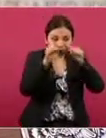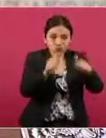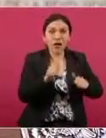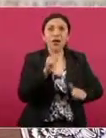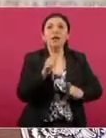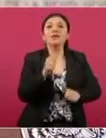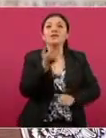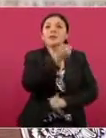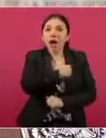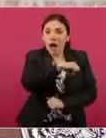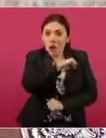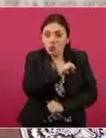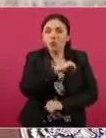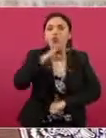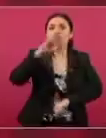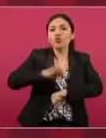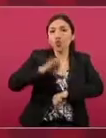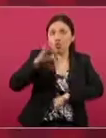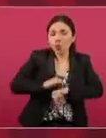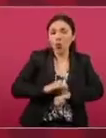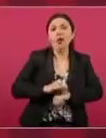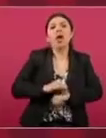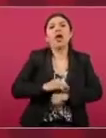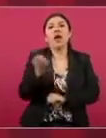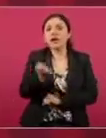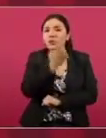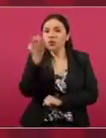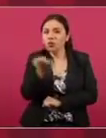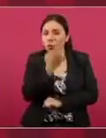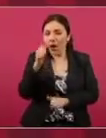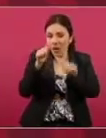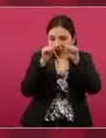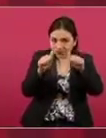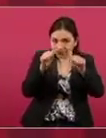Esto es atención médica, estudios,